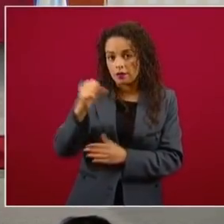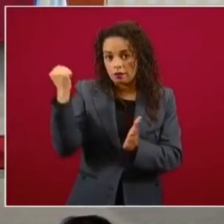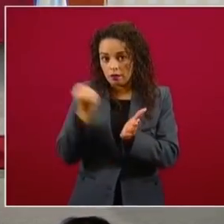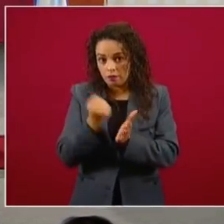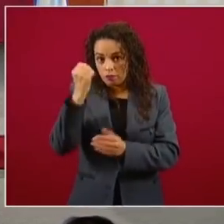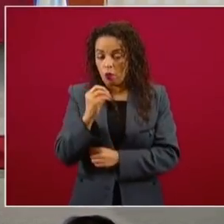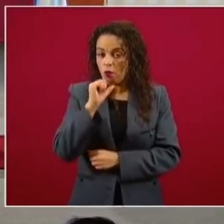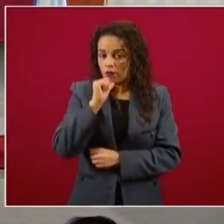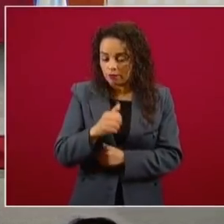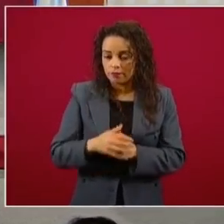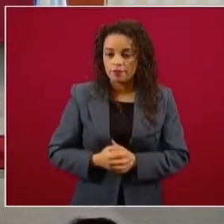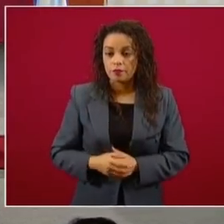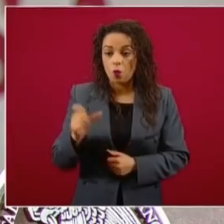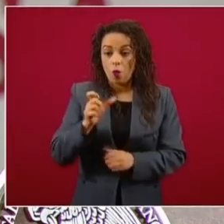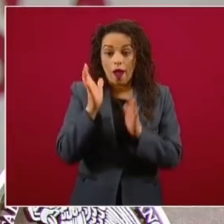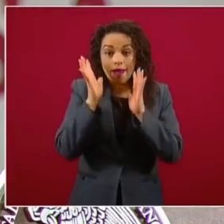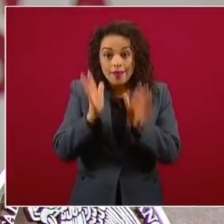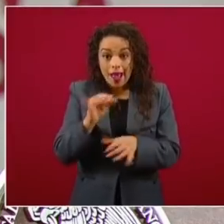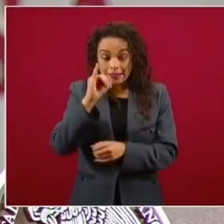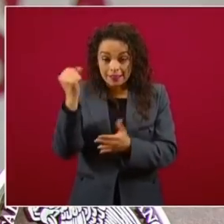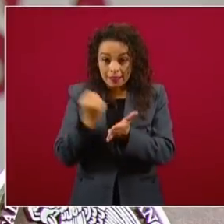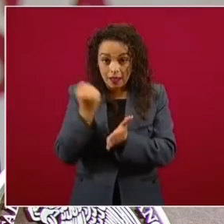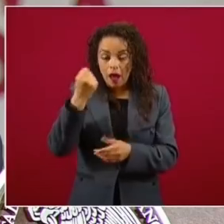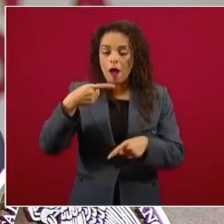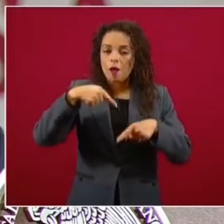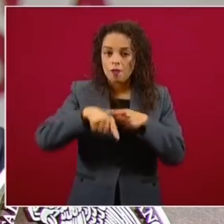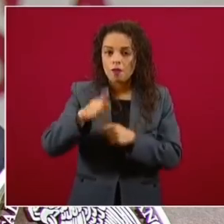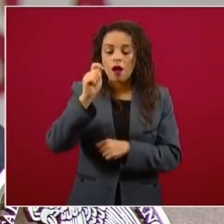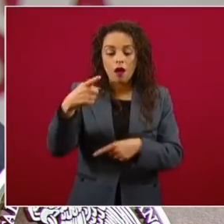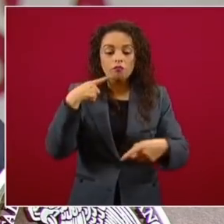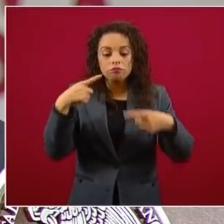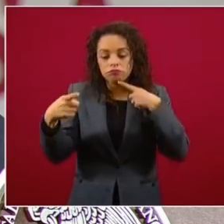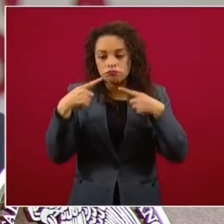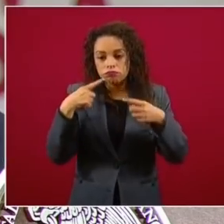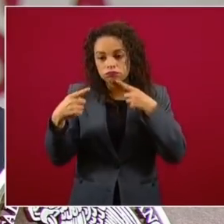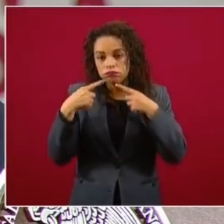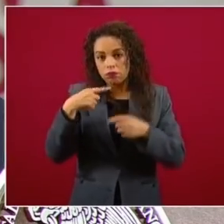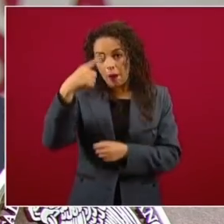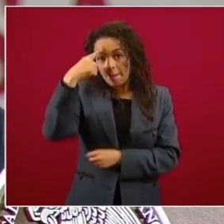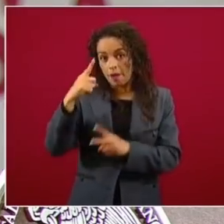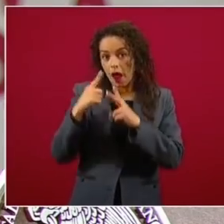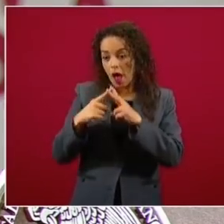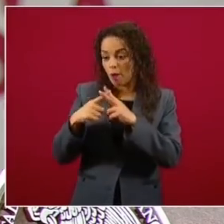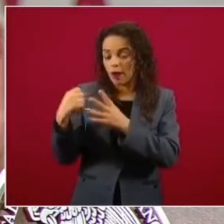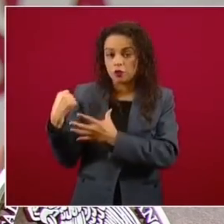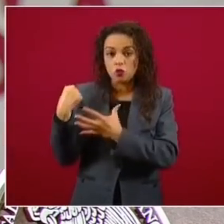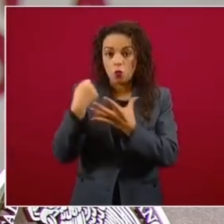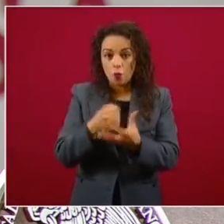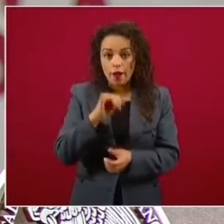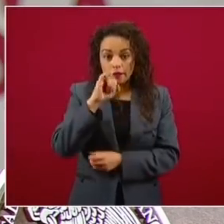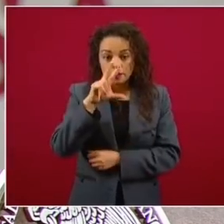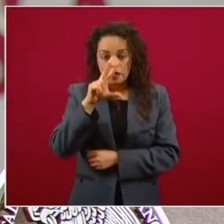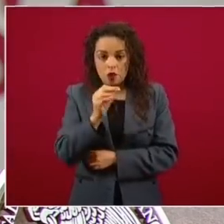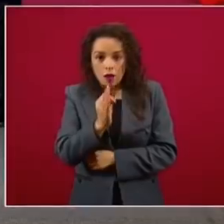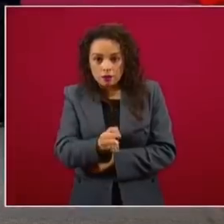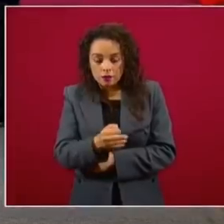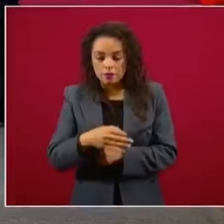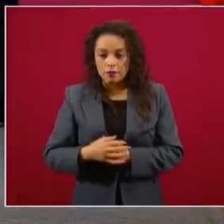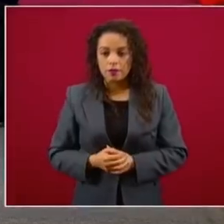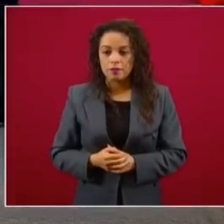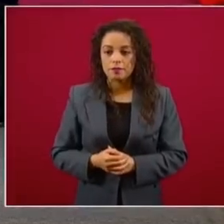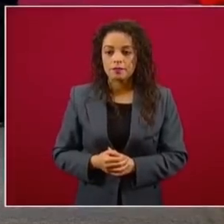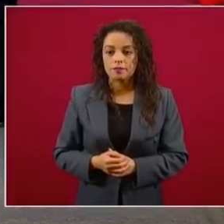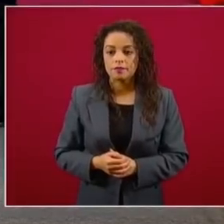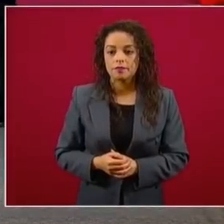está aprobada, puede iniciar la discusión de la aprobación del presupuesto. Como el presupuesto no va a ser